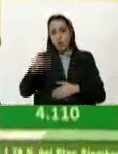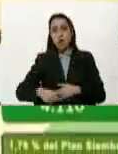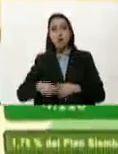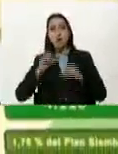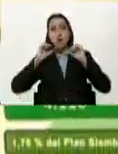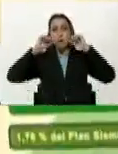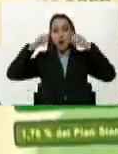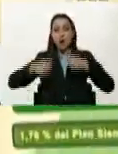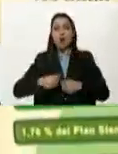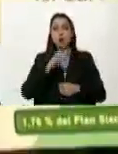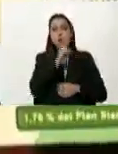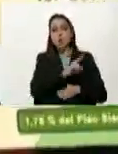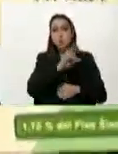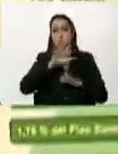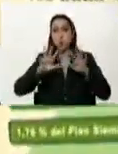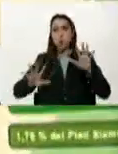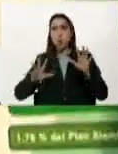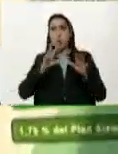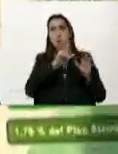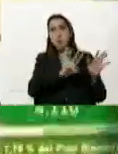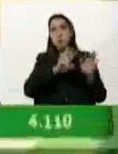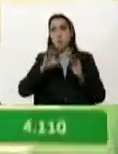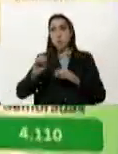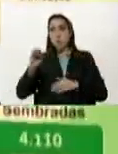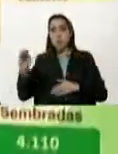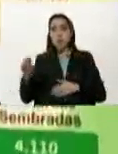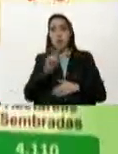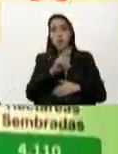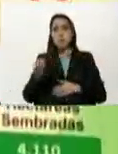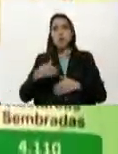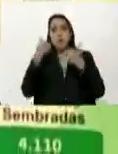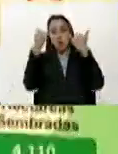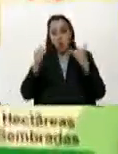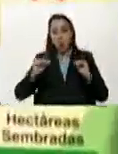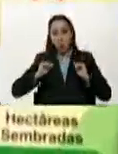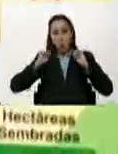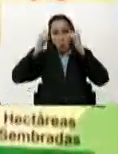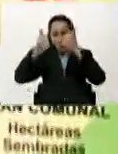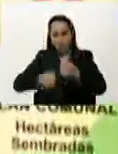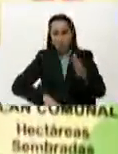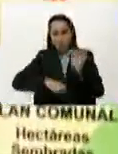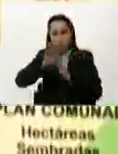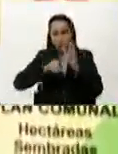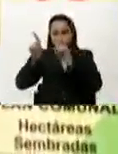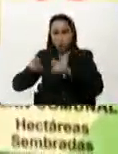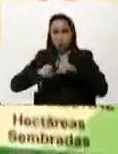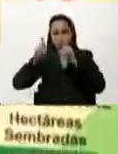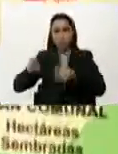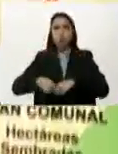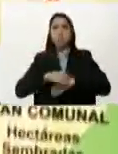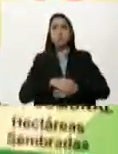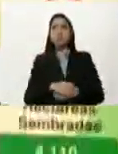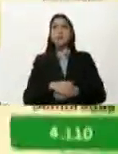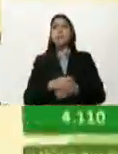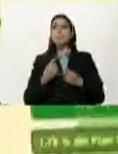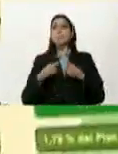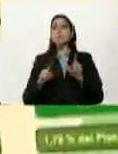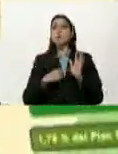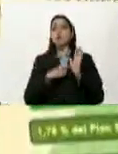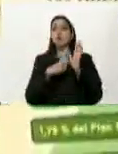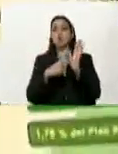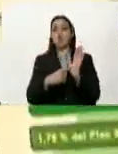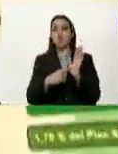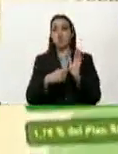210 mil 720 que hoy iniciamos la cosecha pero que quiero yo mostrar acá